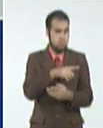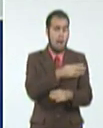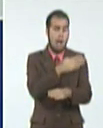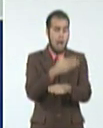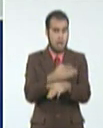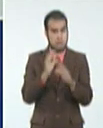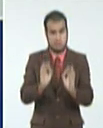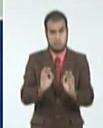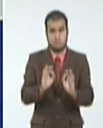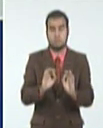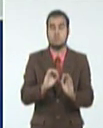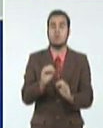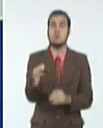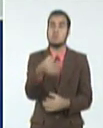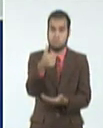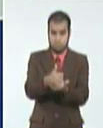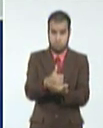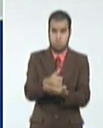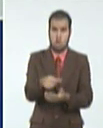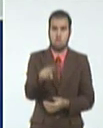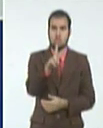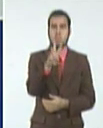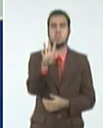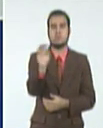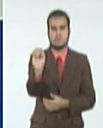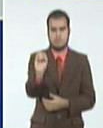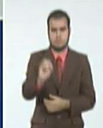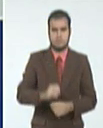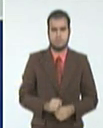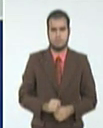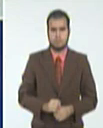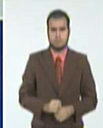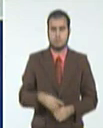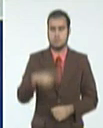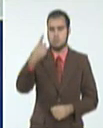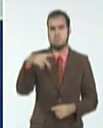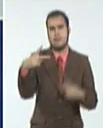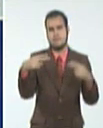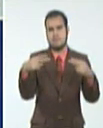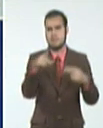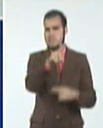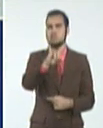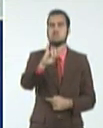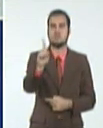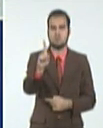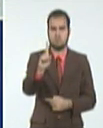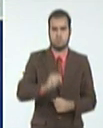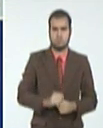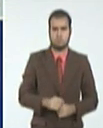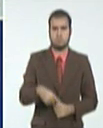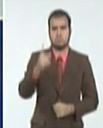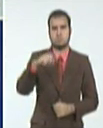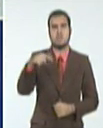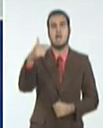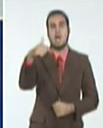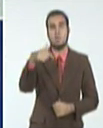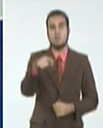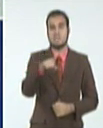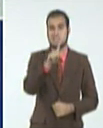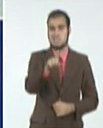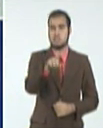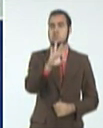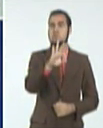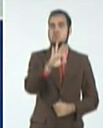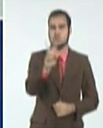de Matanzas con 240, Cárdenas 191 y Jagüey Grande con